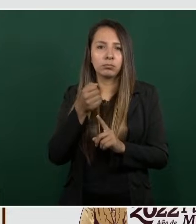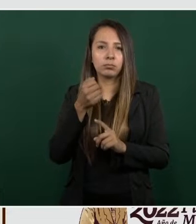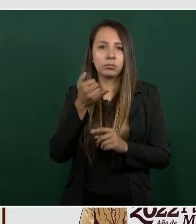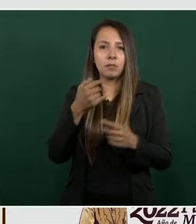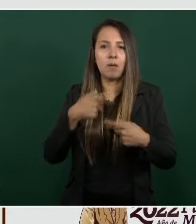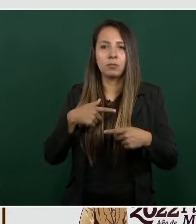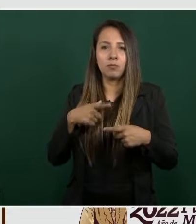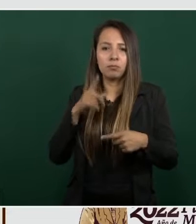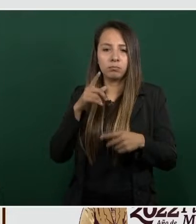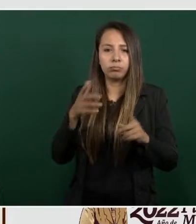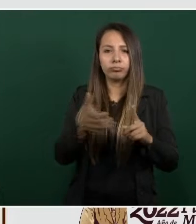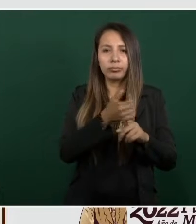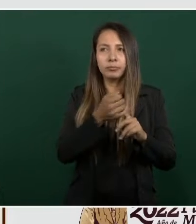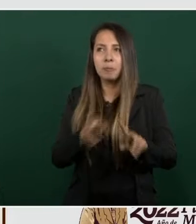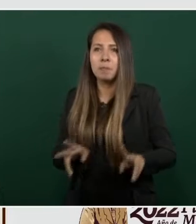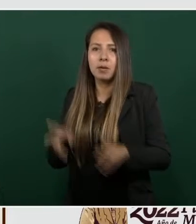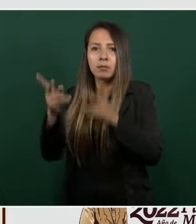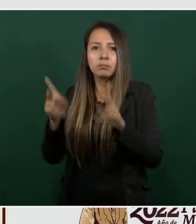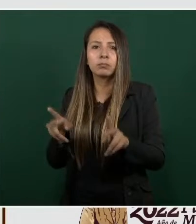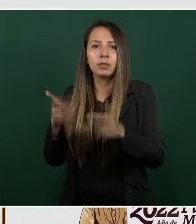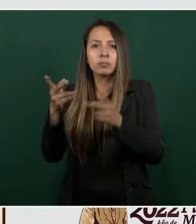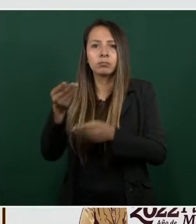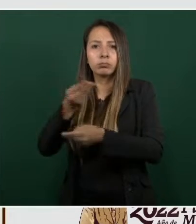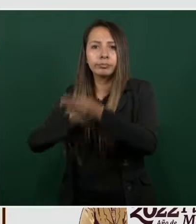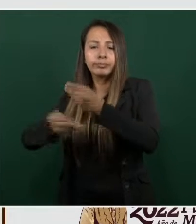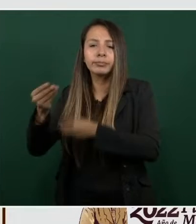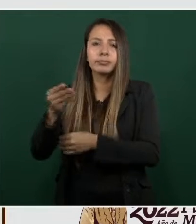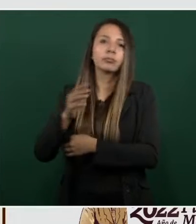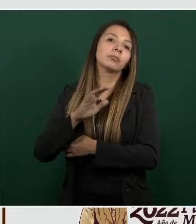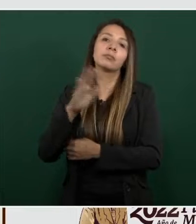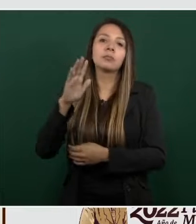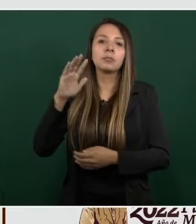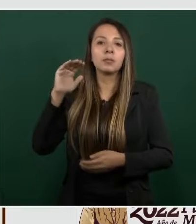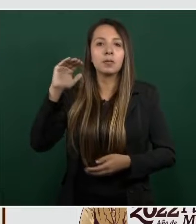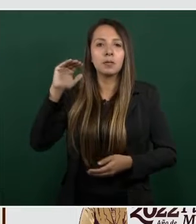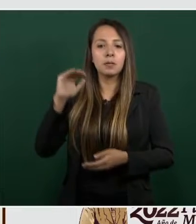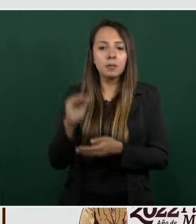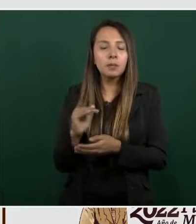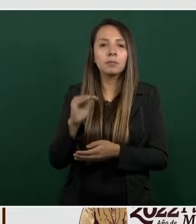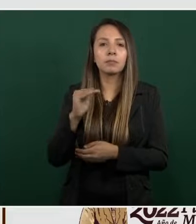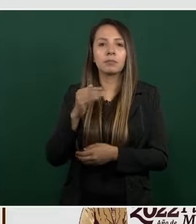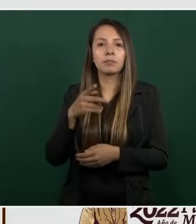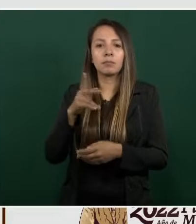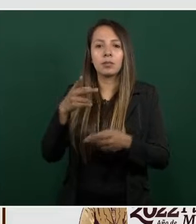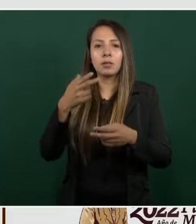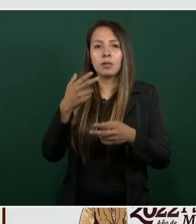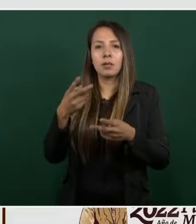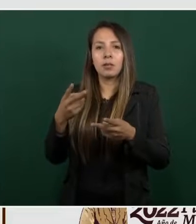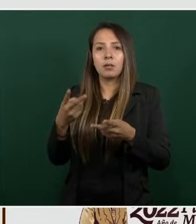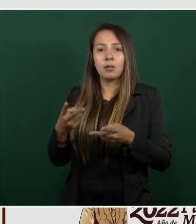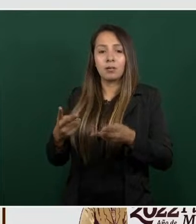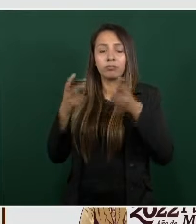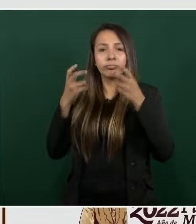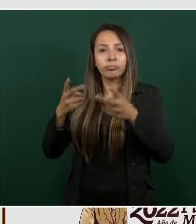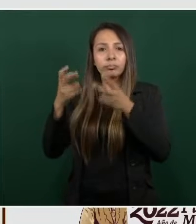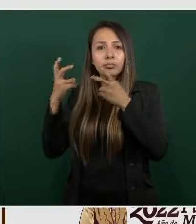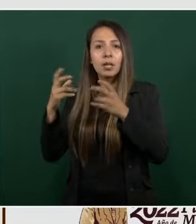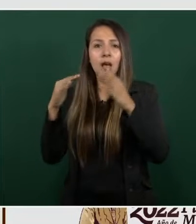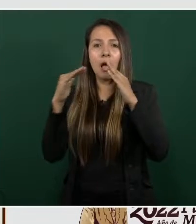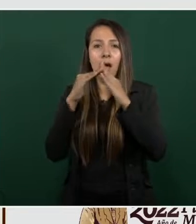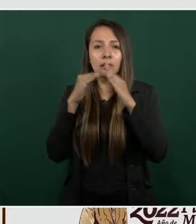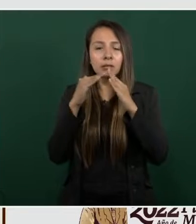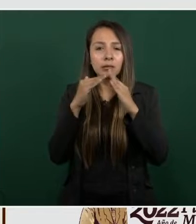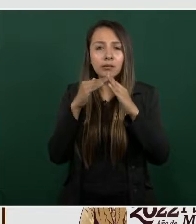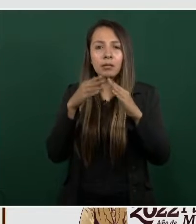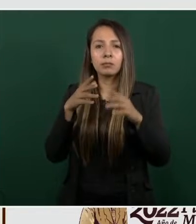la alza, pero lo que es homicidios dolosos, lo que tenemos en robo a casa habitación, en robo a vehículos,